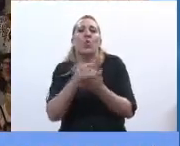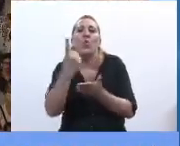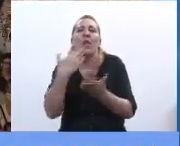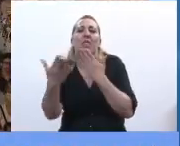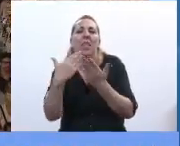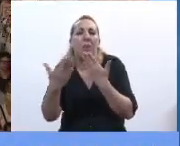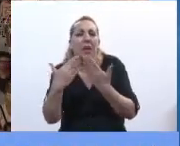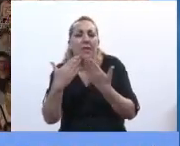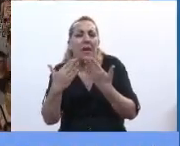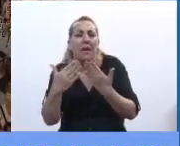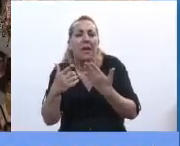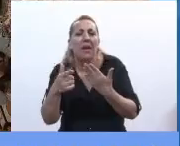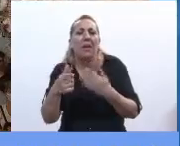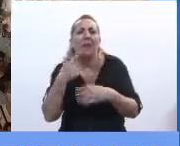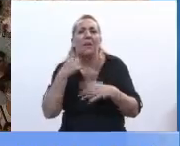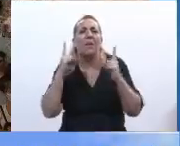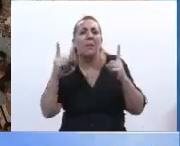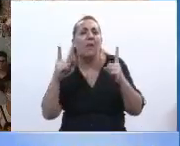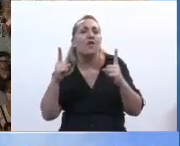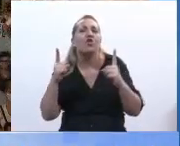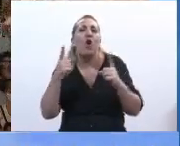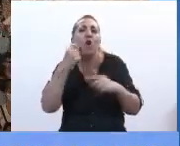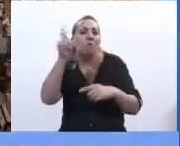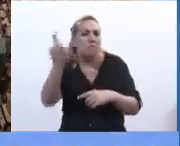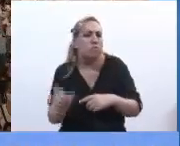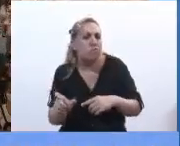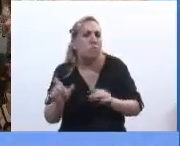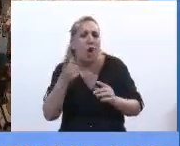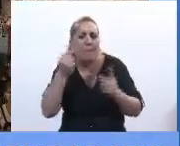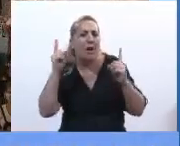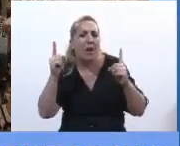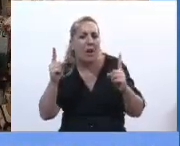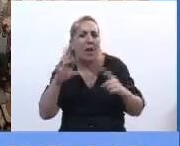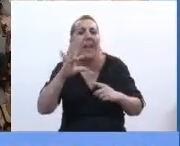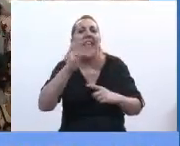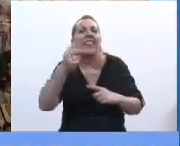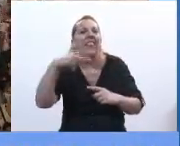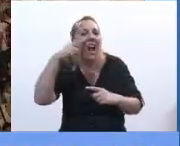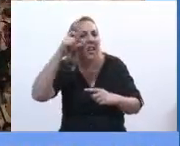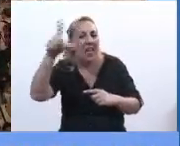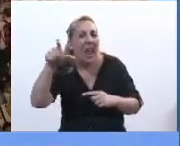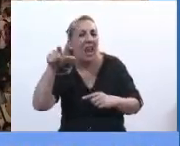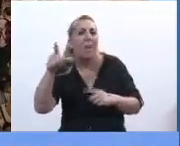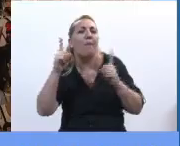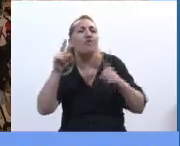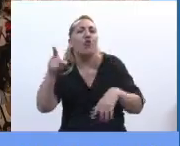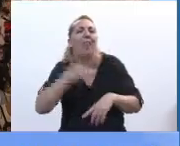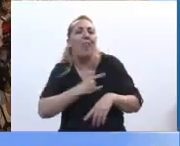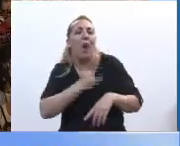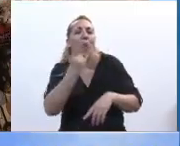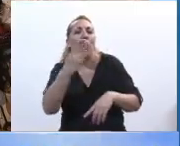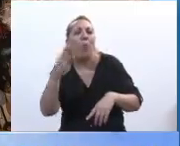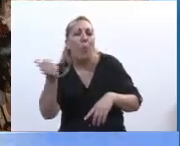luigi ferrajoli que le hace el profesor daniel pastor aquí en la uba